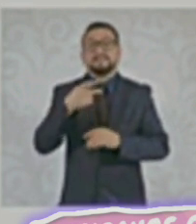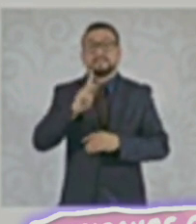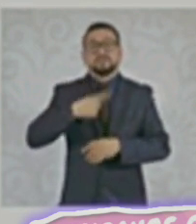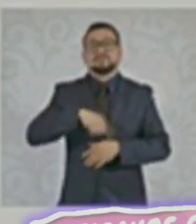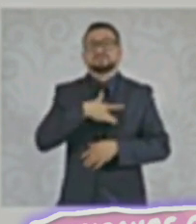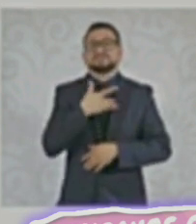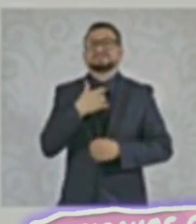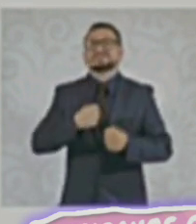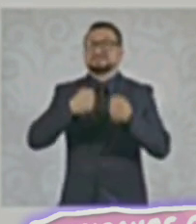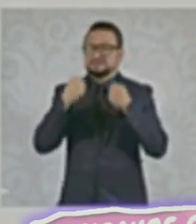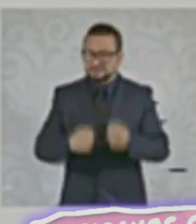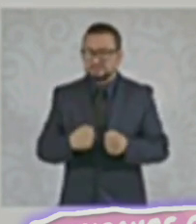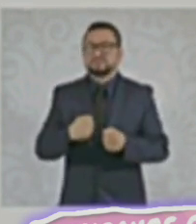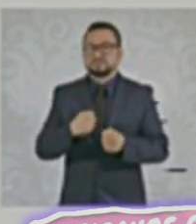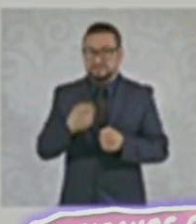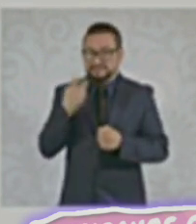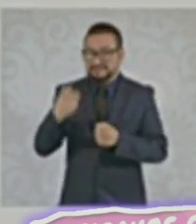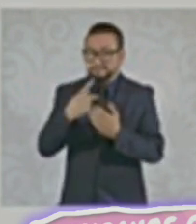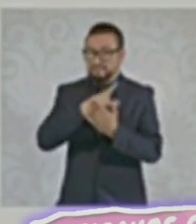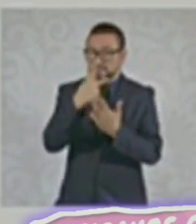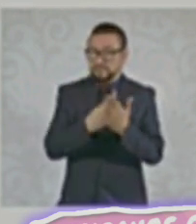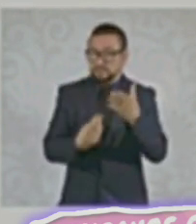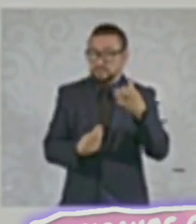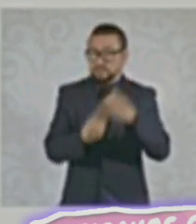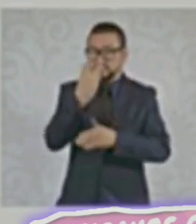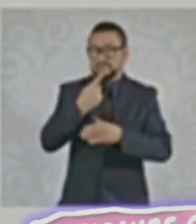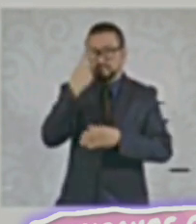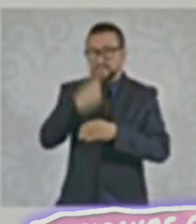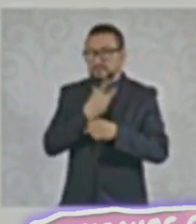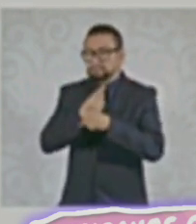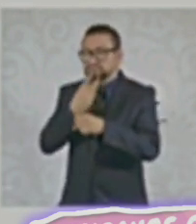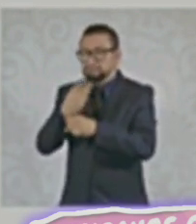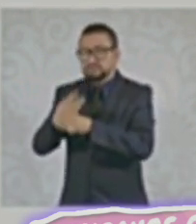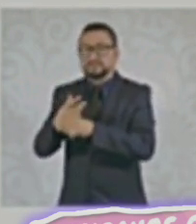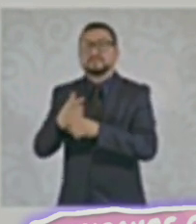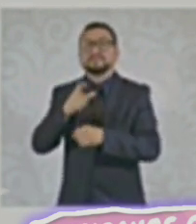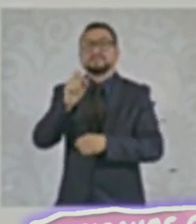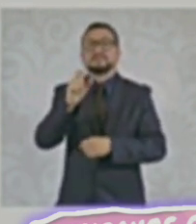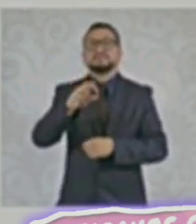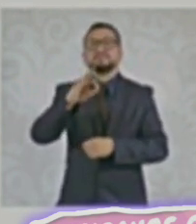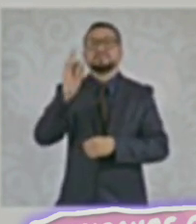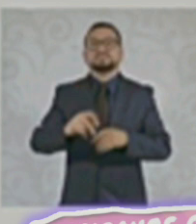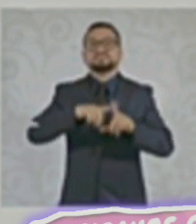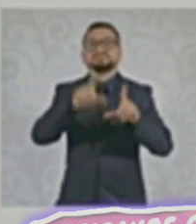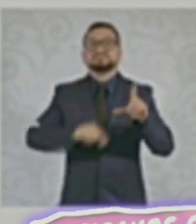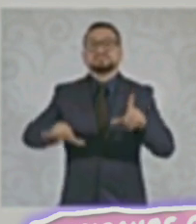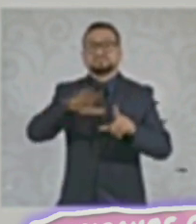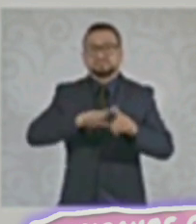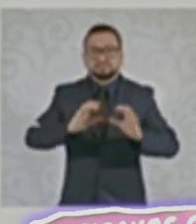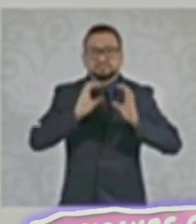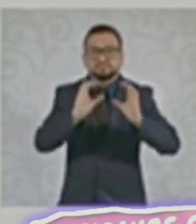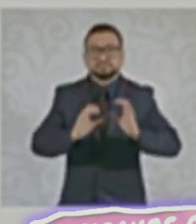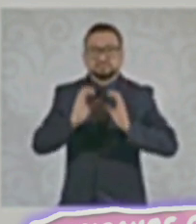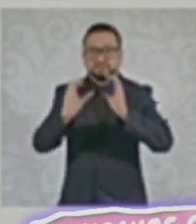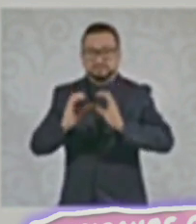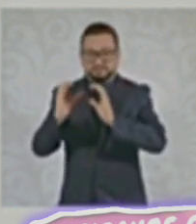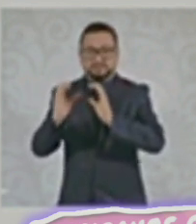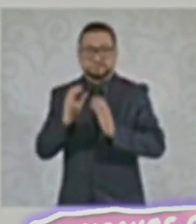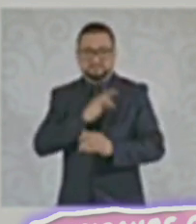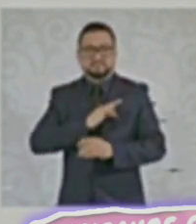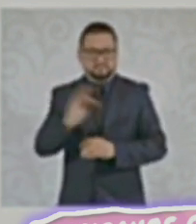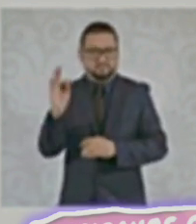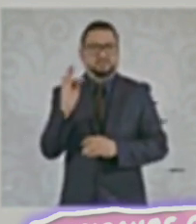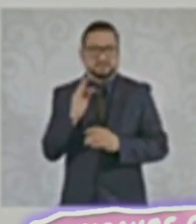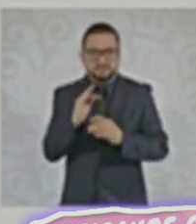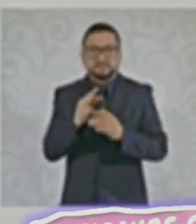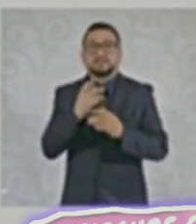seguros, convencidos, que con este programa podemos restaurar el 20% del territorio. Sí lo podemos lograr si logramos